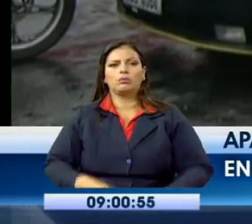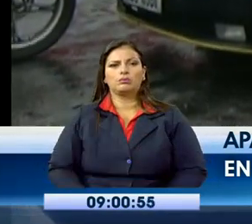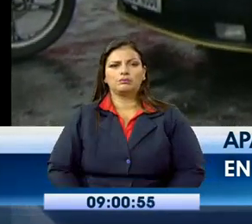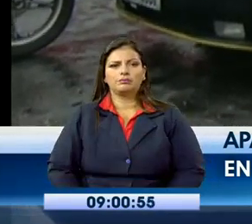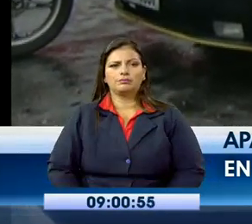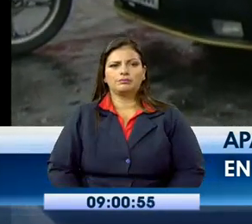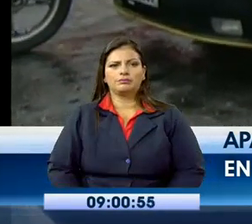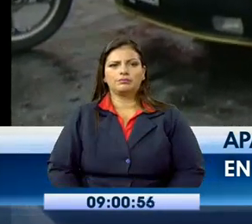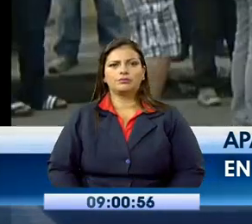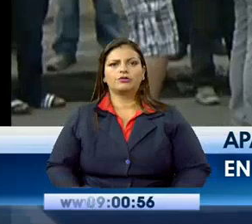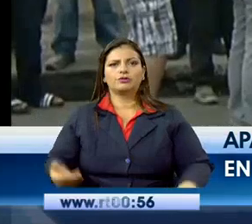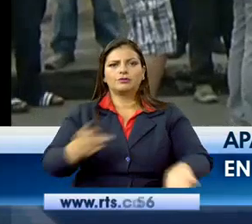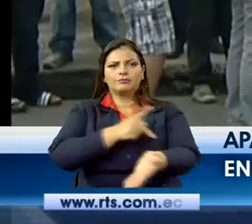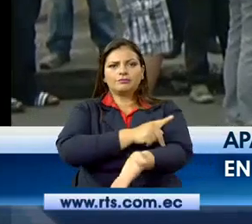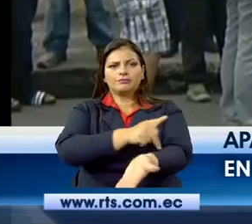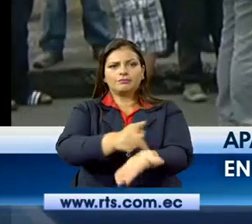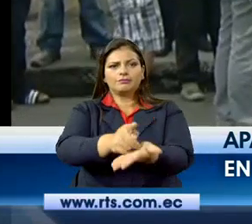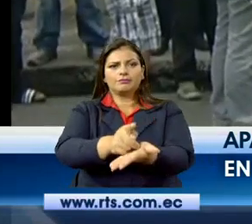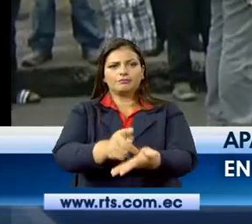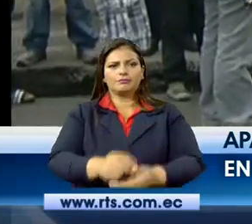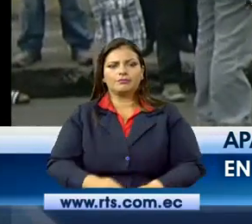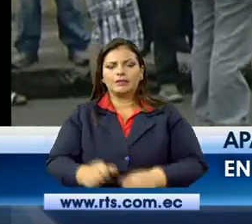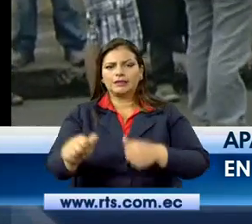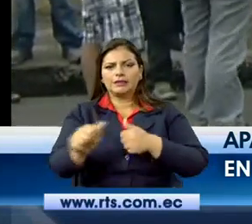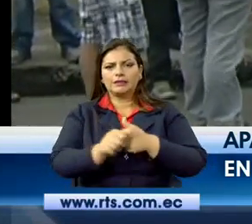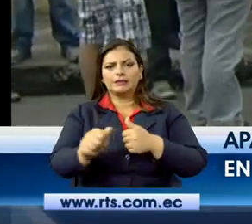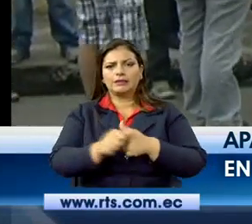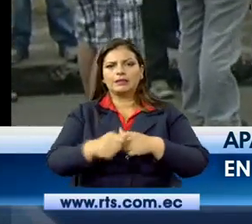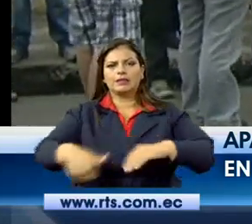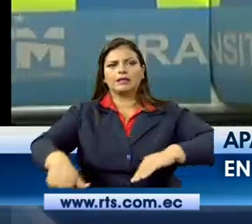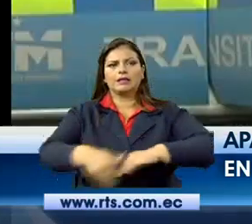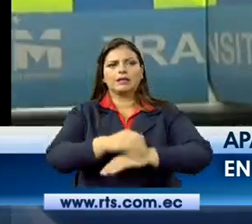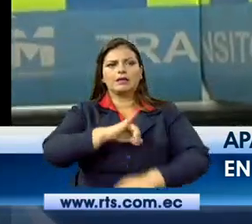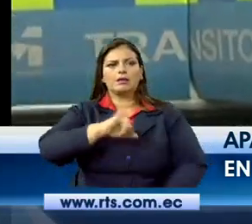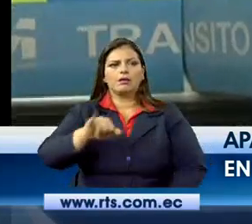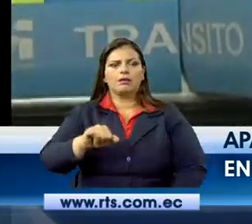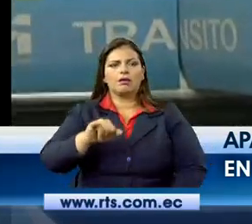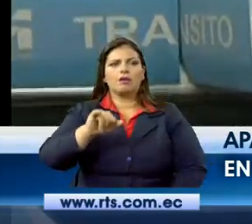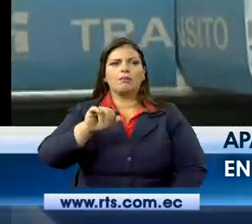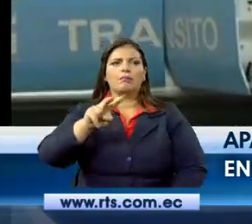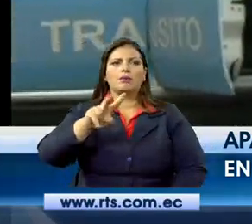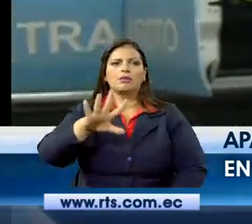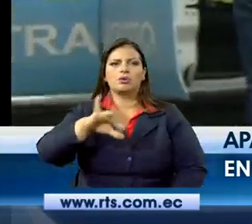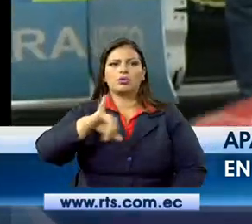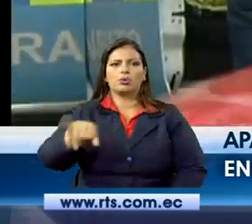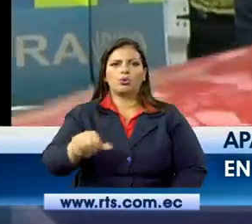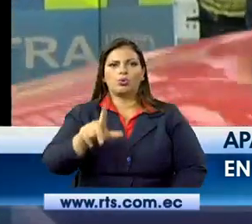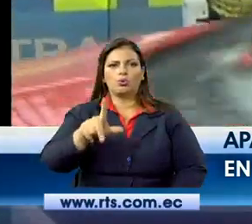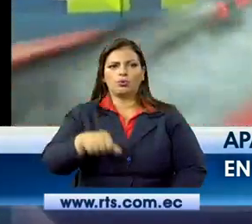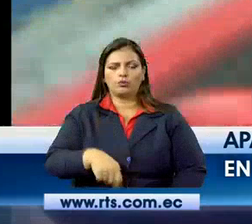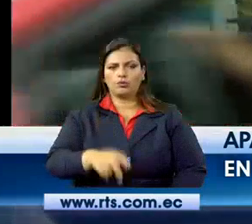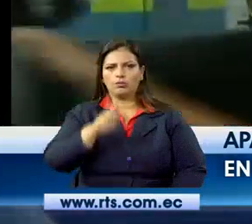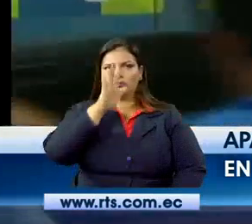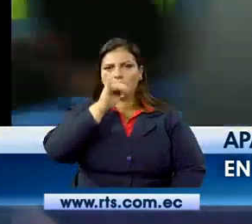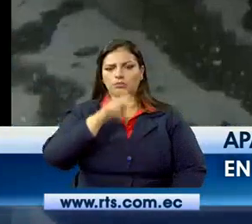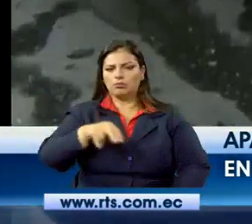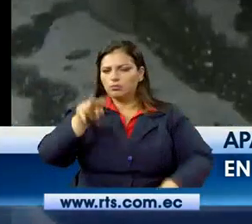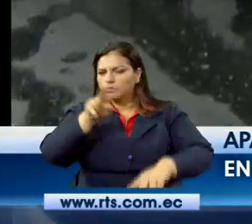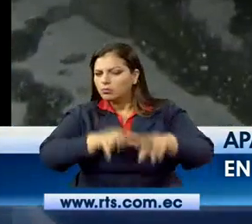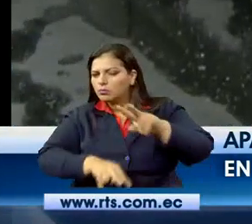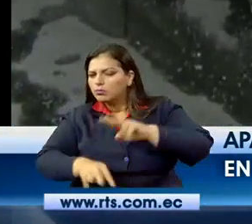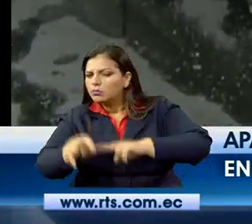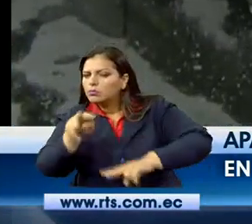el fin de semana en la vía perimetral, a pocos metros de la avenida 25 de Julio. Aquí los agentes de la ATM minuciosamente